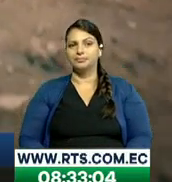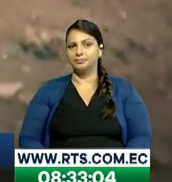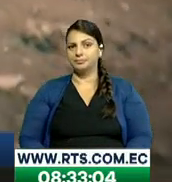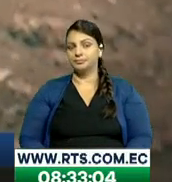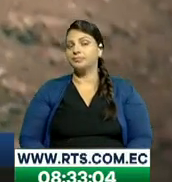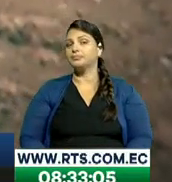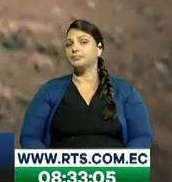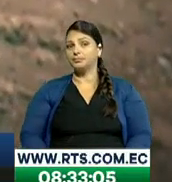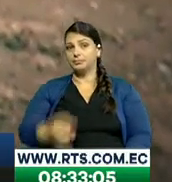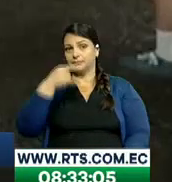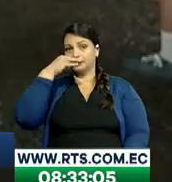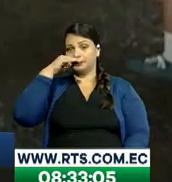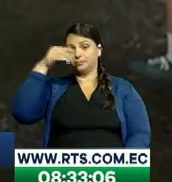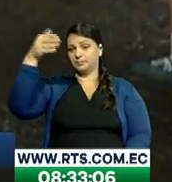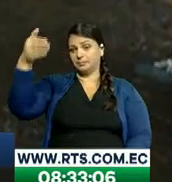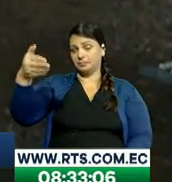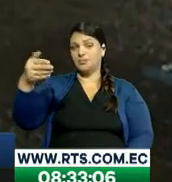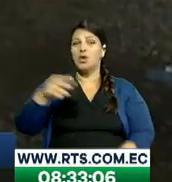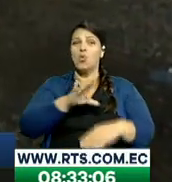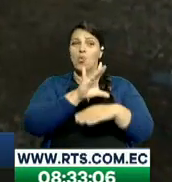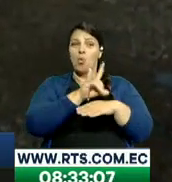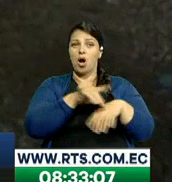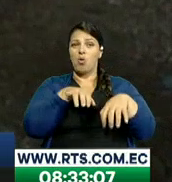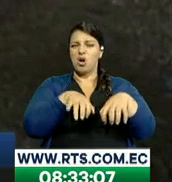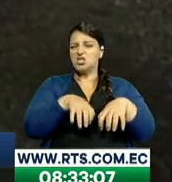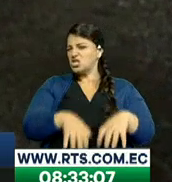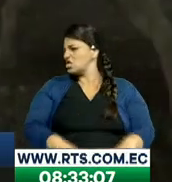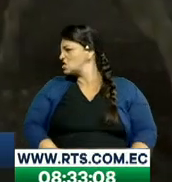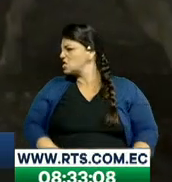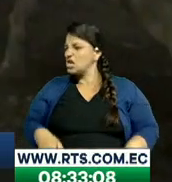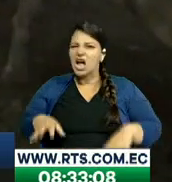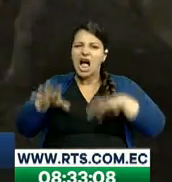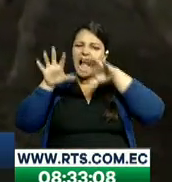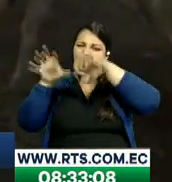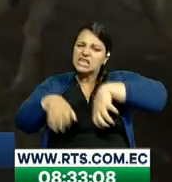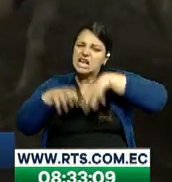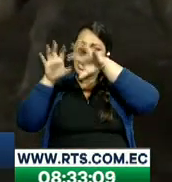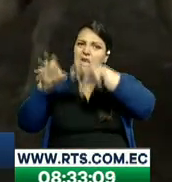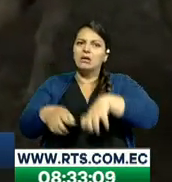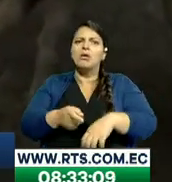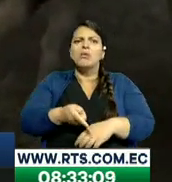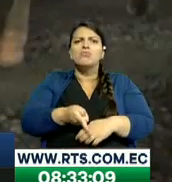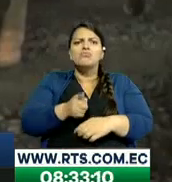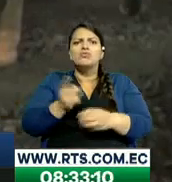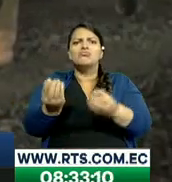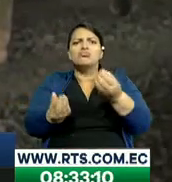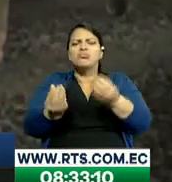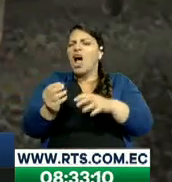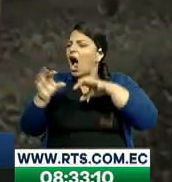Perro atacó a un niño y le arrancó parte de sus genitales.